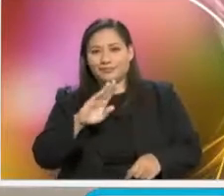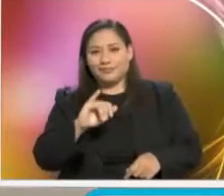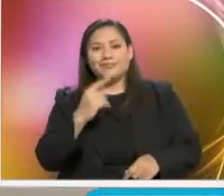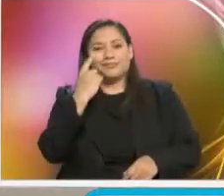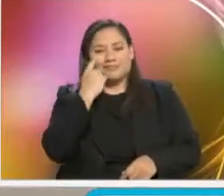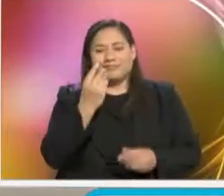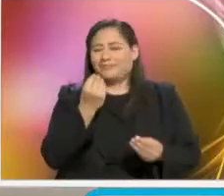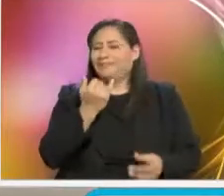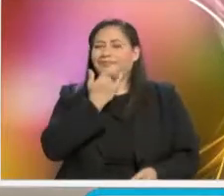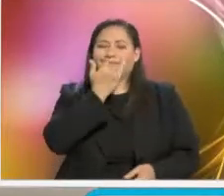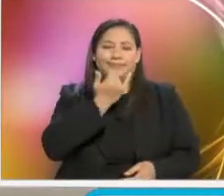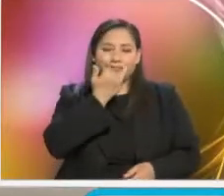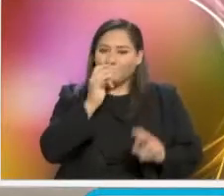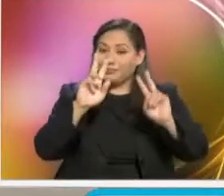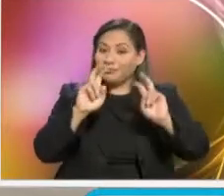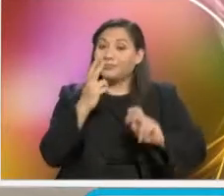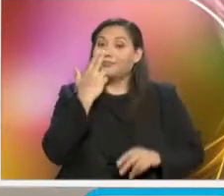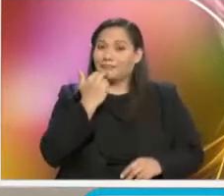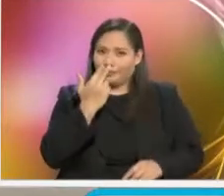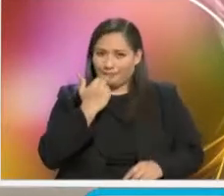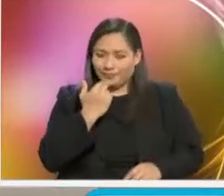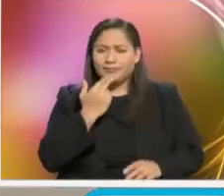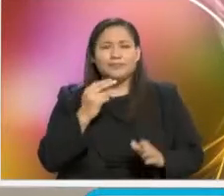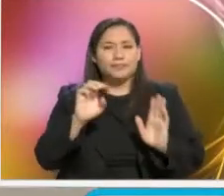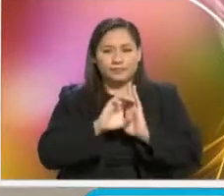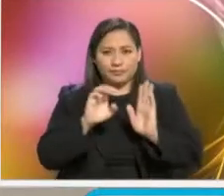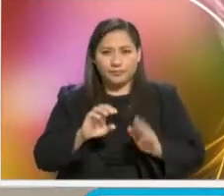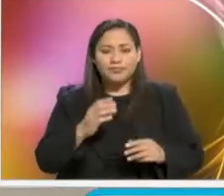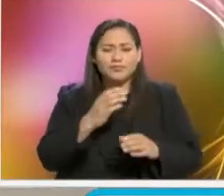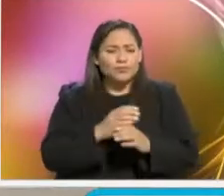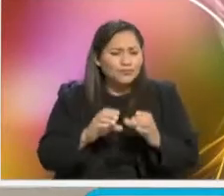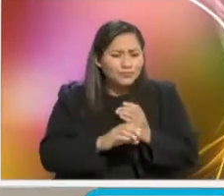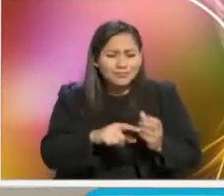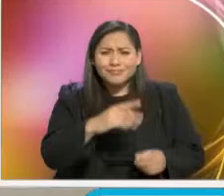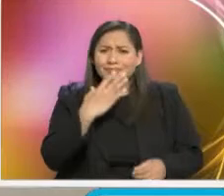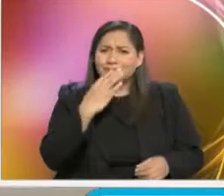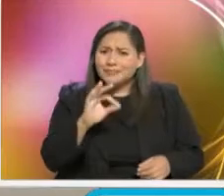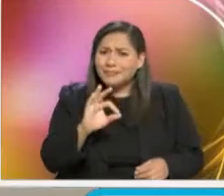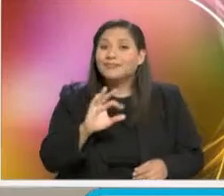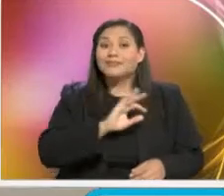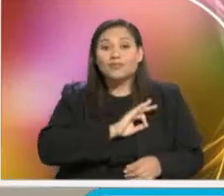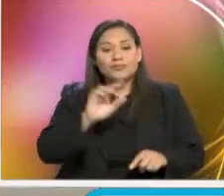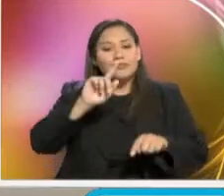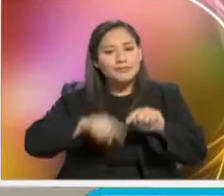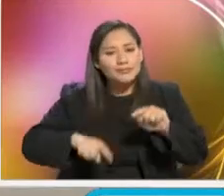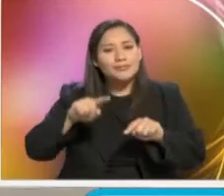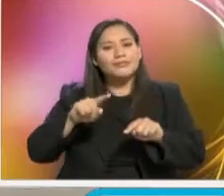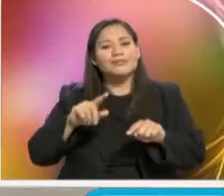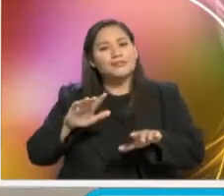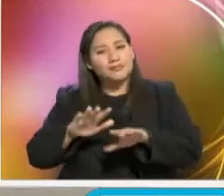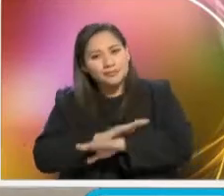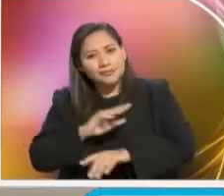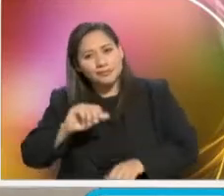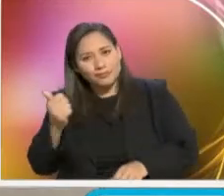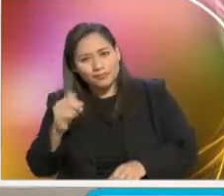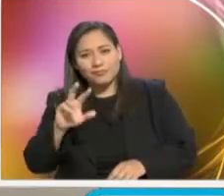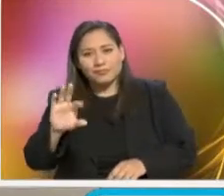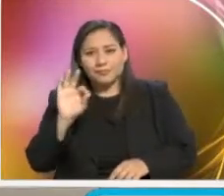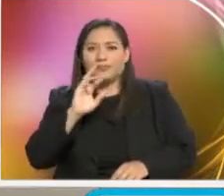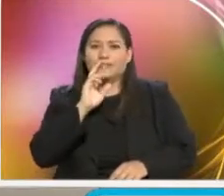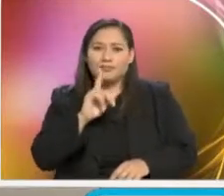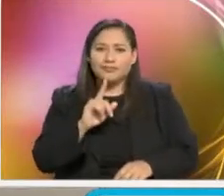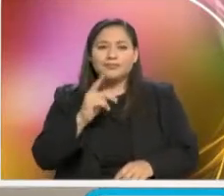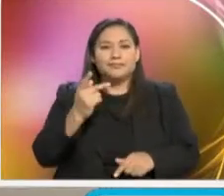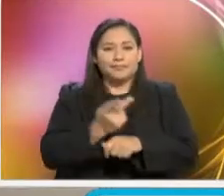cometiendo muchos errores en relación al azúcar, es decir, con cosas muy simples que podríamos quitar o sustituir, nos pasa